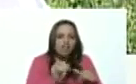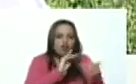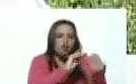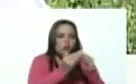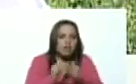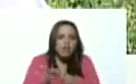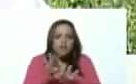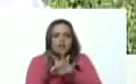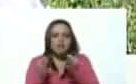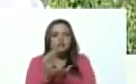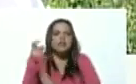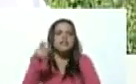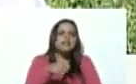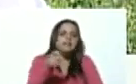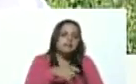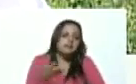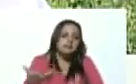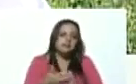que requieran, necesiten